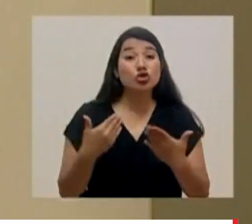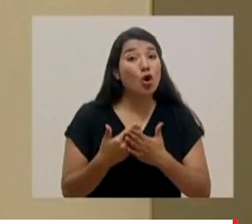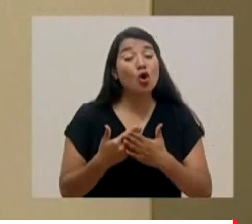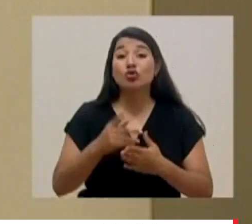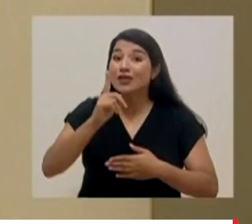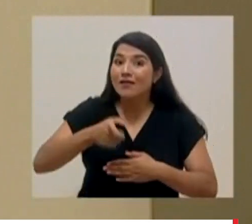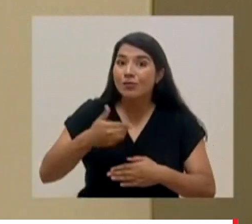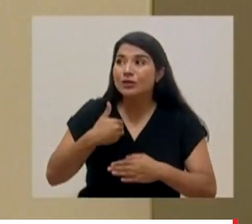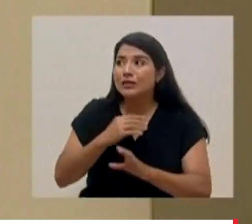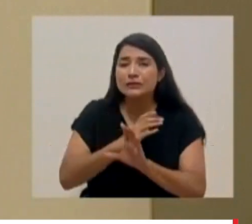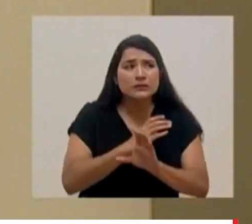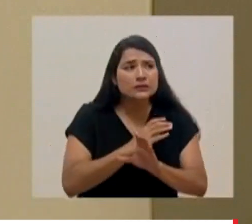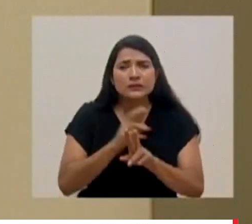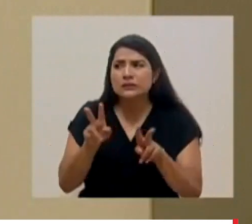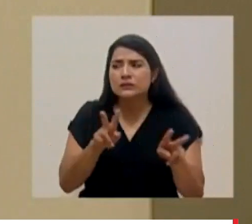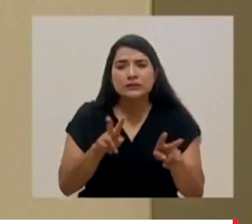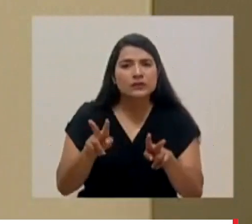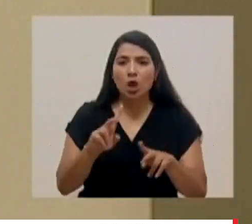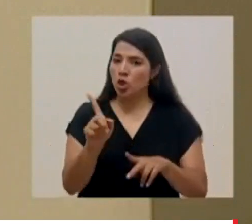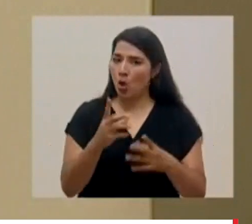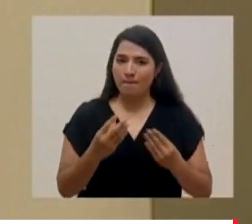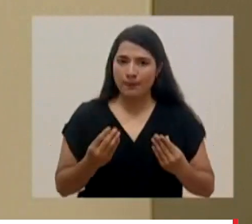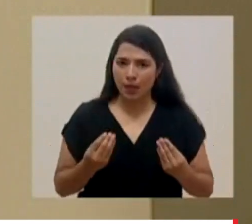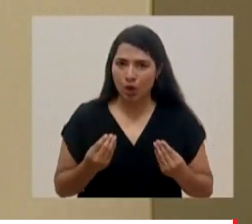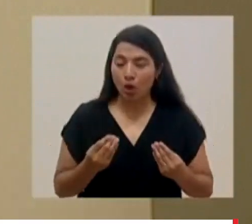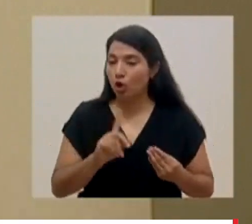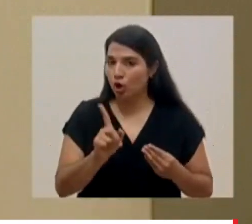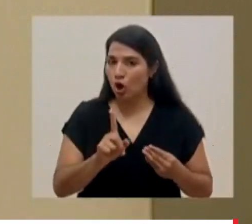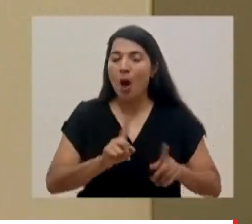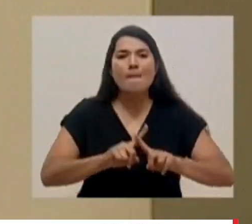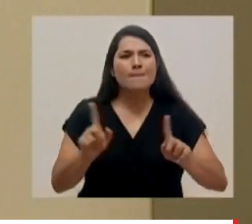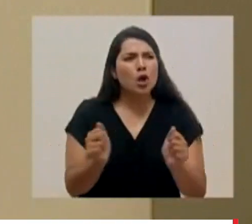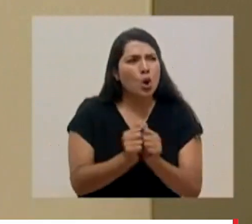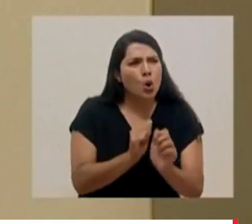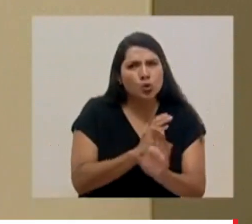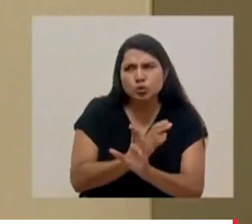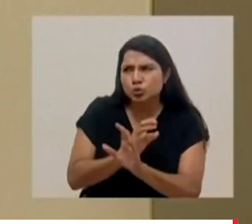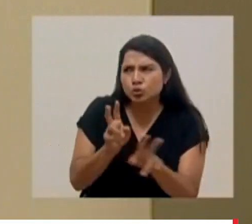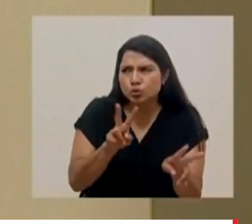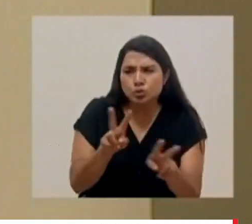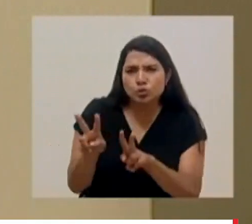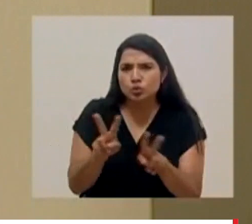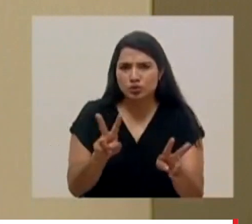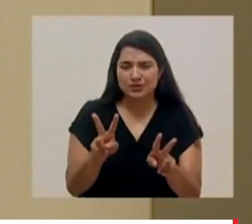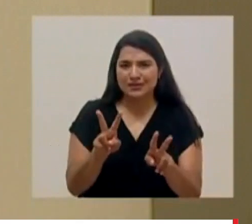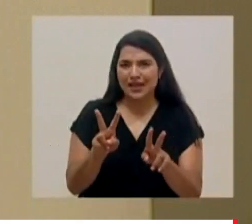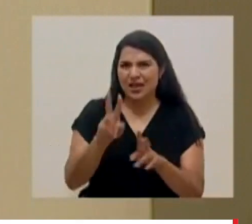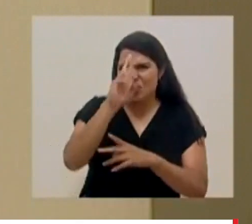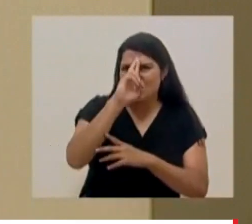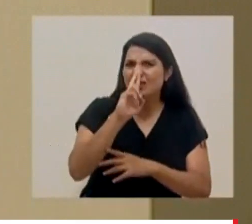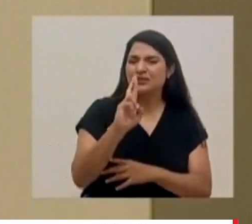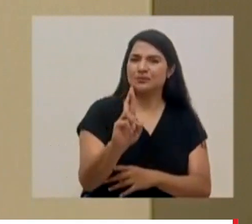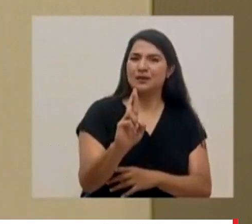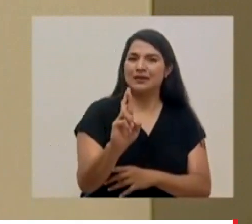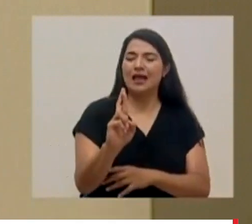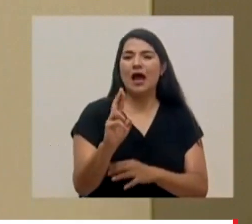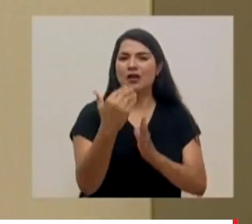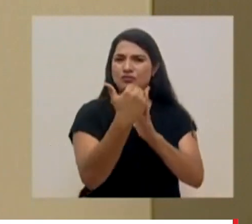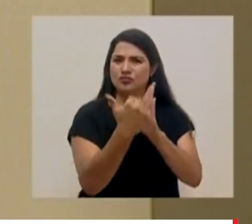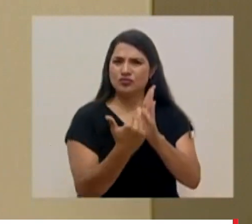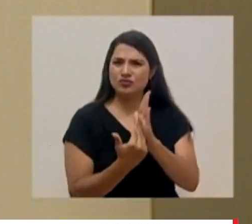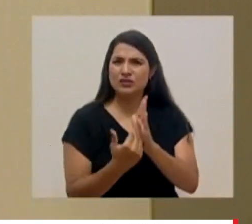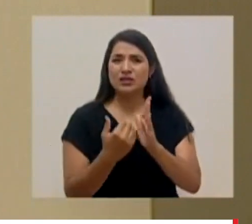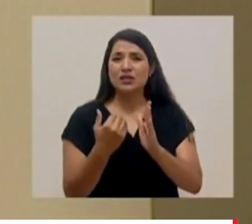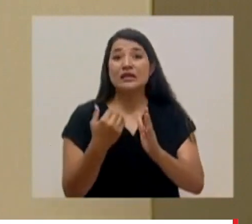andar temerosos, no con miedo, temerosos de rayar las distancias, de no usar adecuadamente